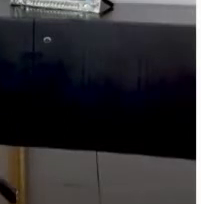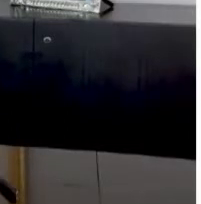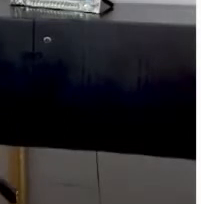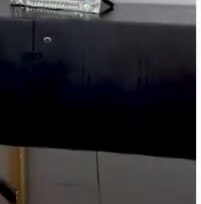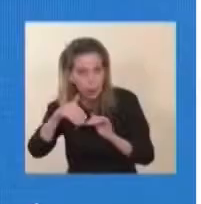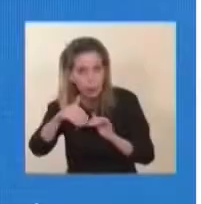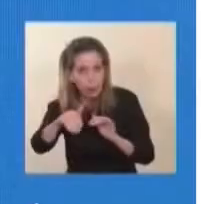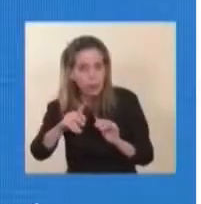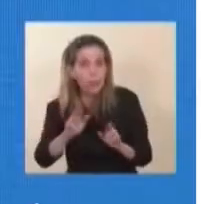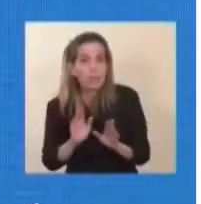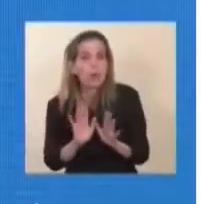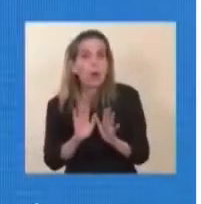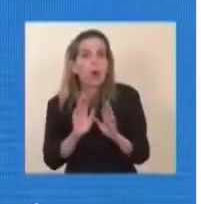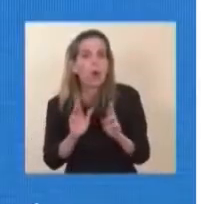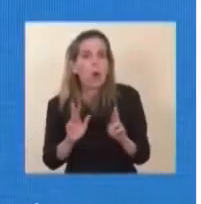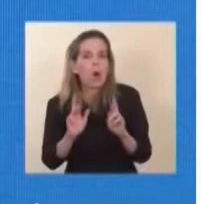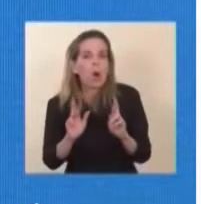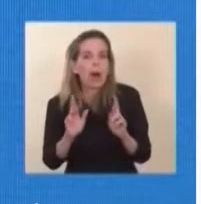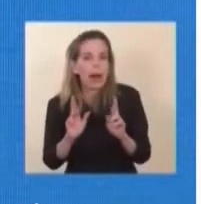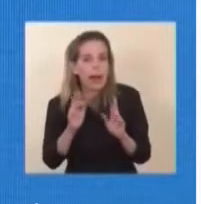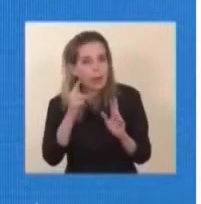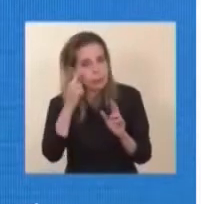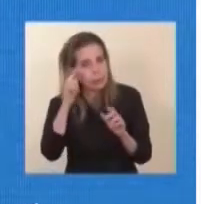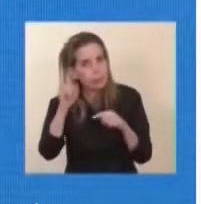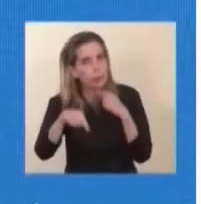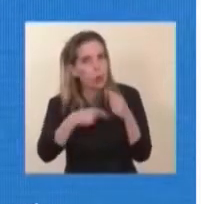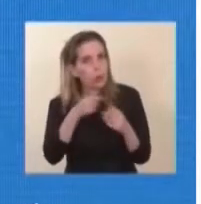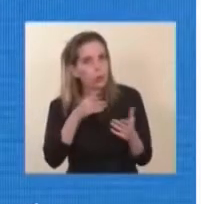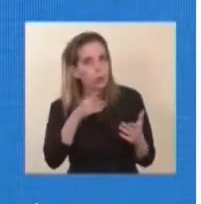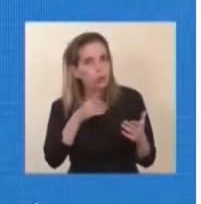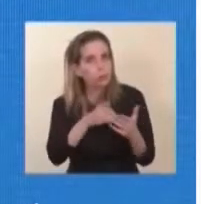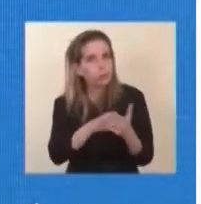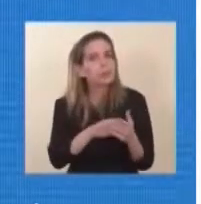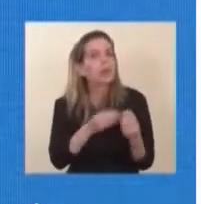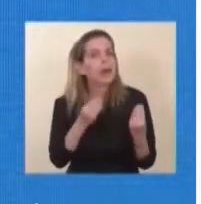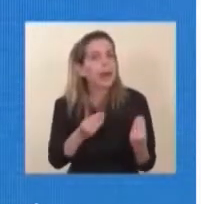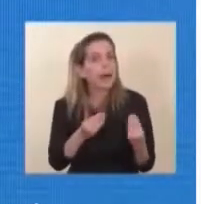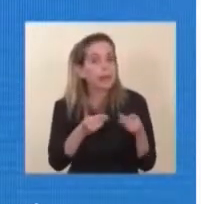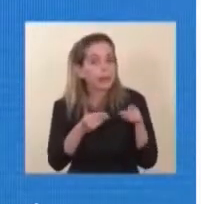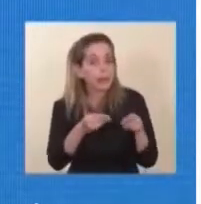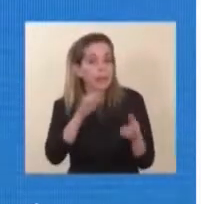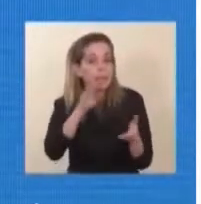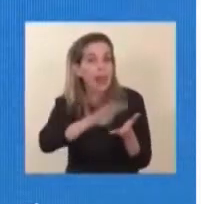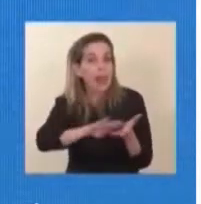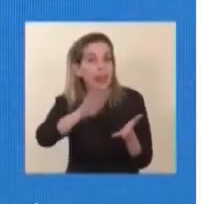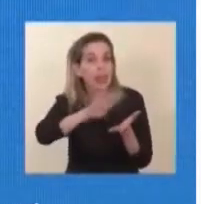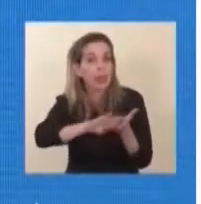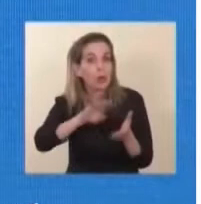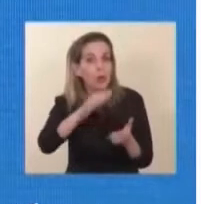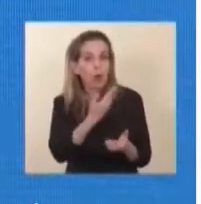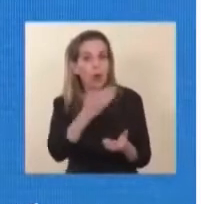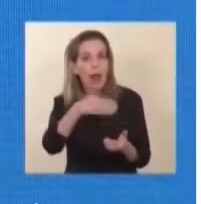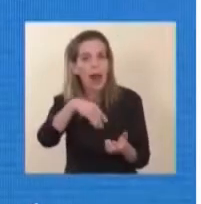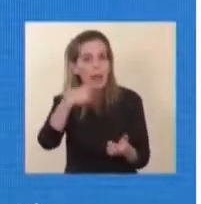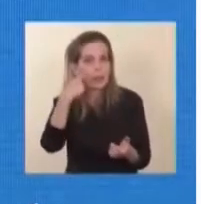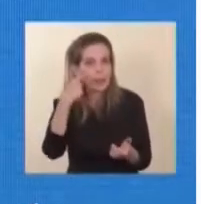toma que permite, a través de estaciones de bombeo, llevar lo que nosotros denominamos agua cruda hacia una planta potabilizadora,